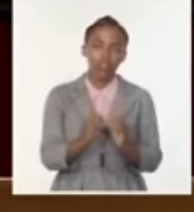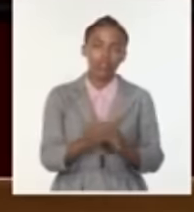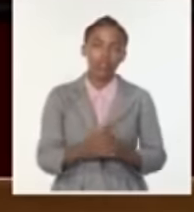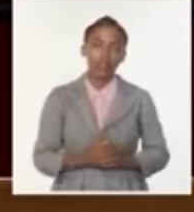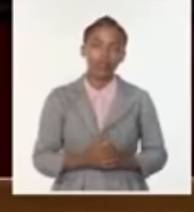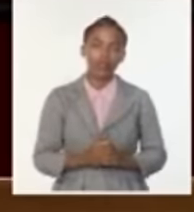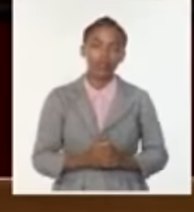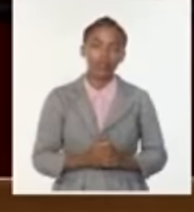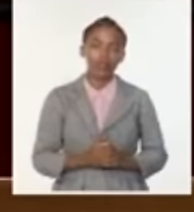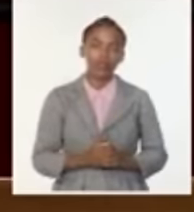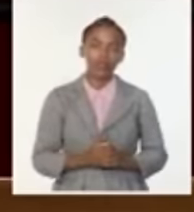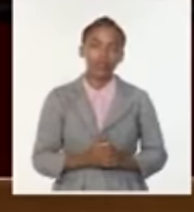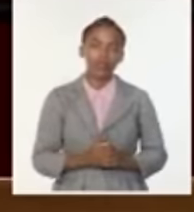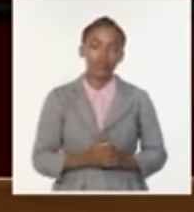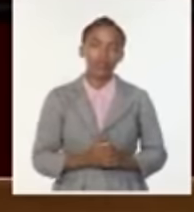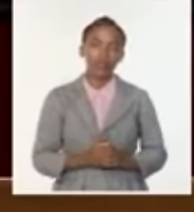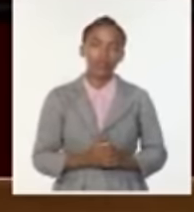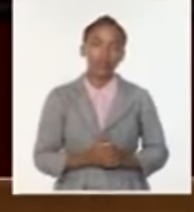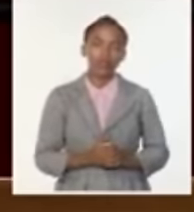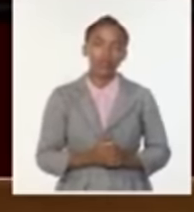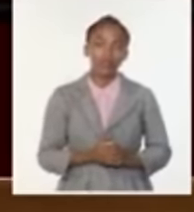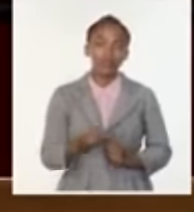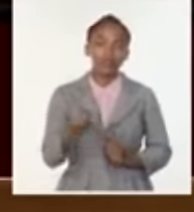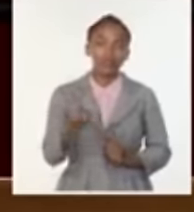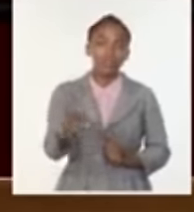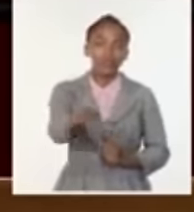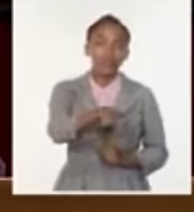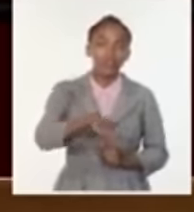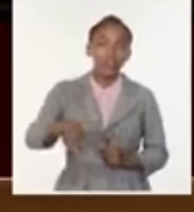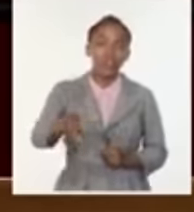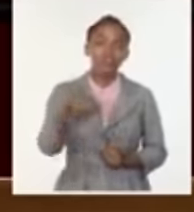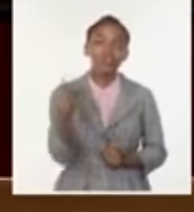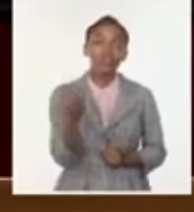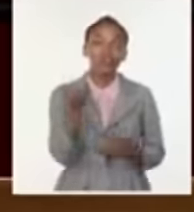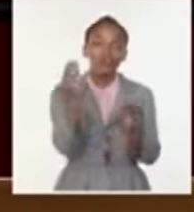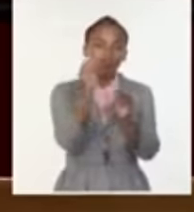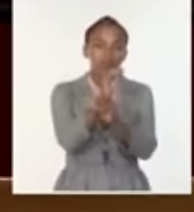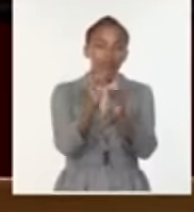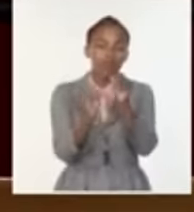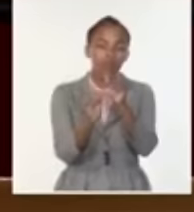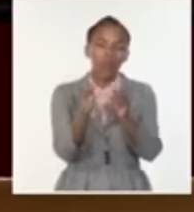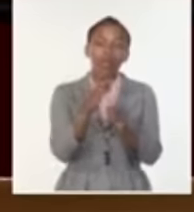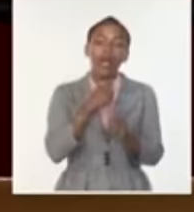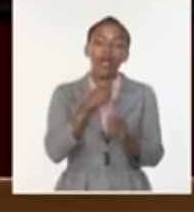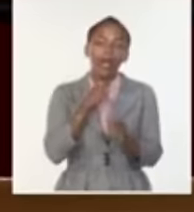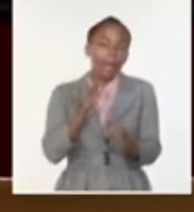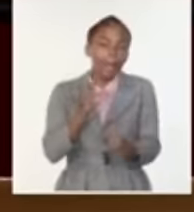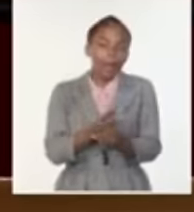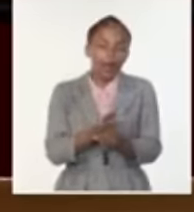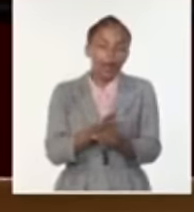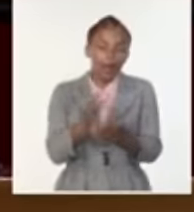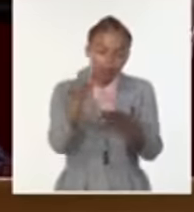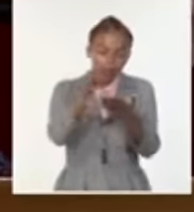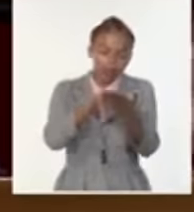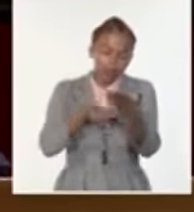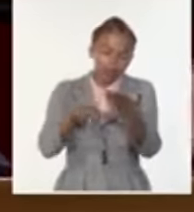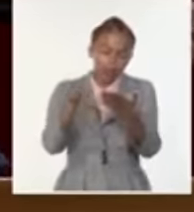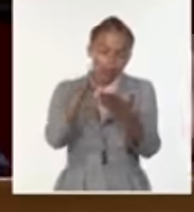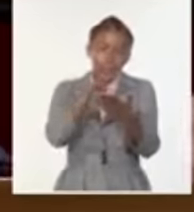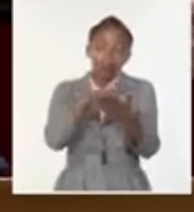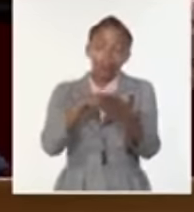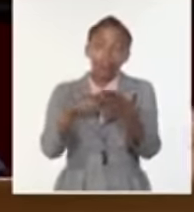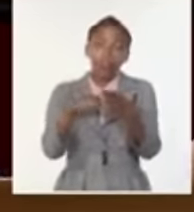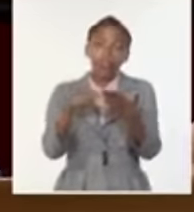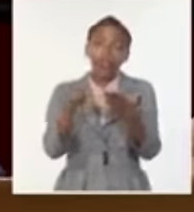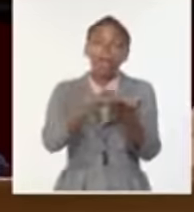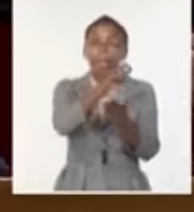en el municipio, en el pueblo, y eso lo estamos reordenando. Empezamos por revisar las normas, porque además las normas